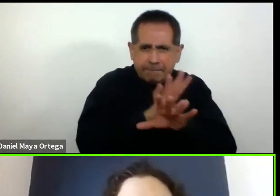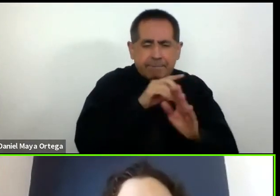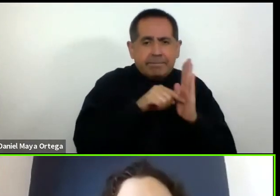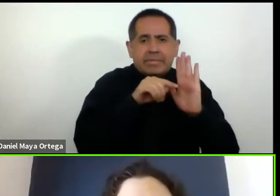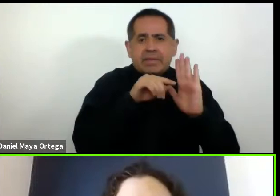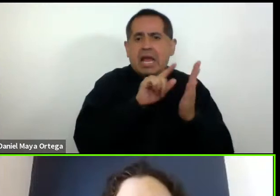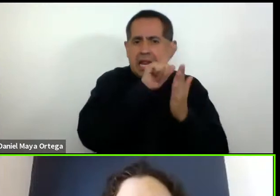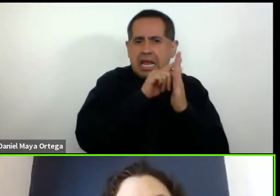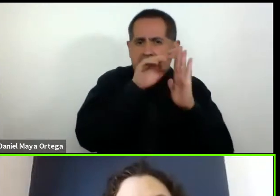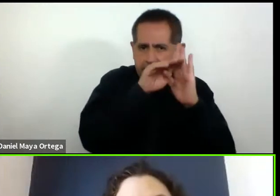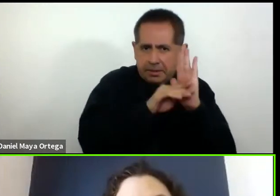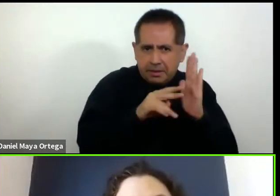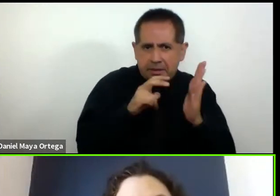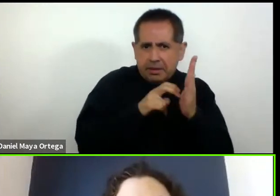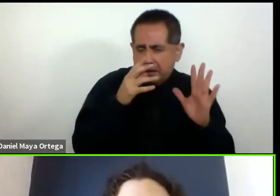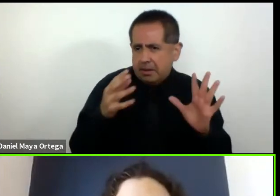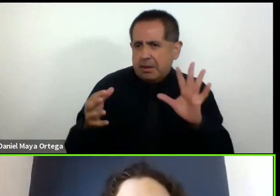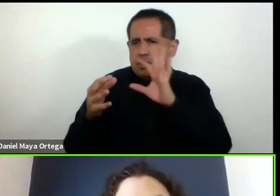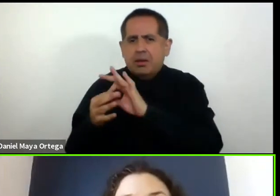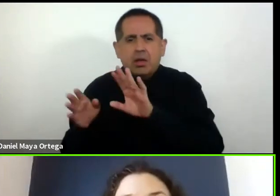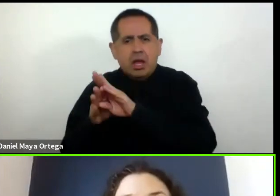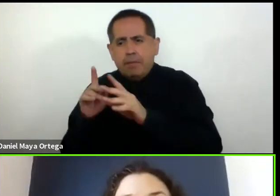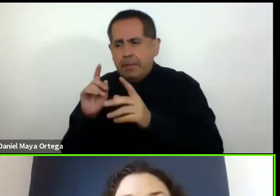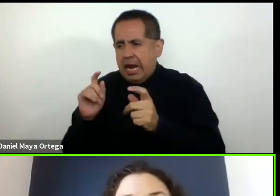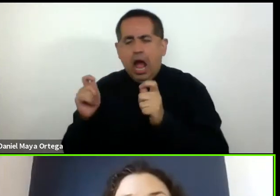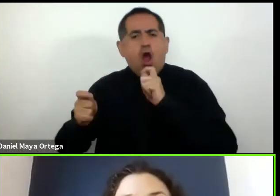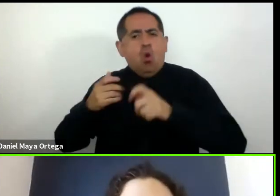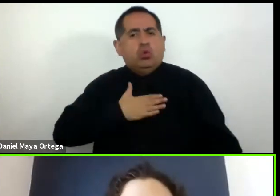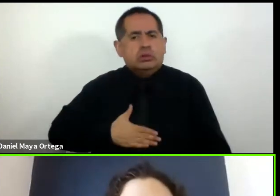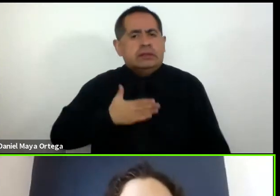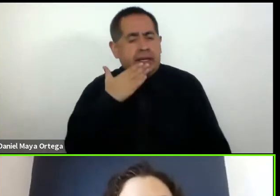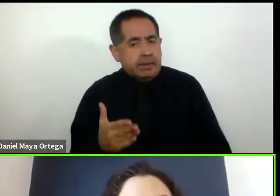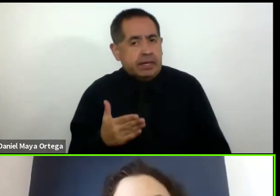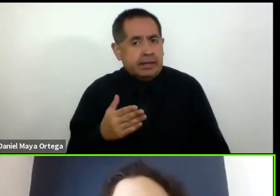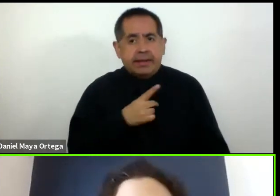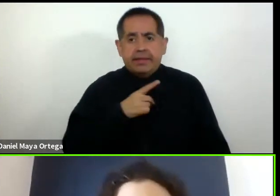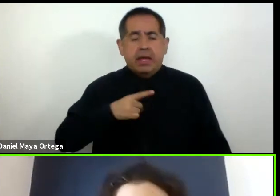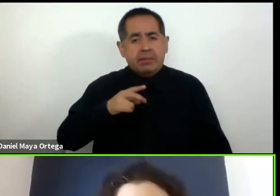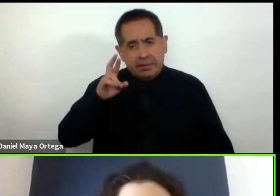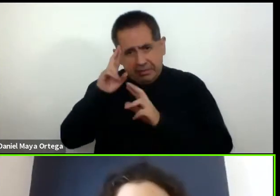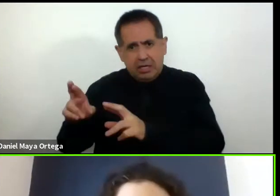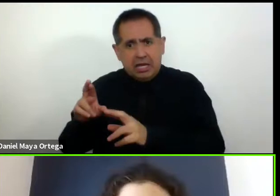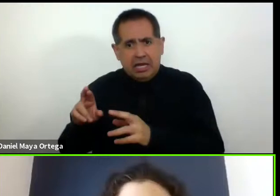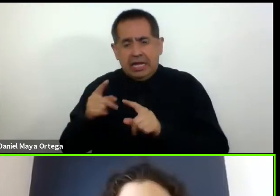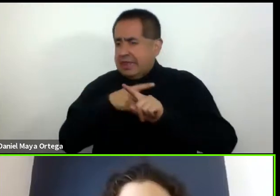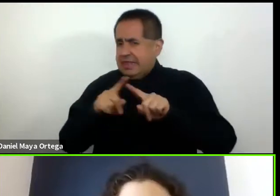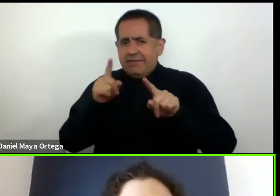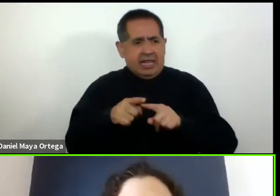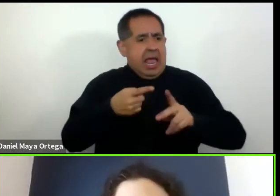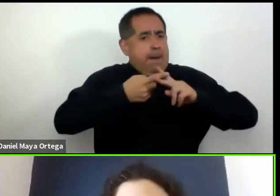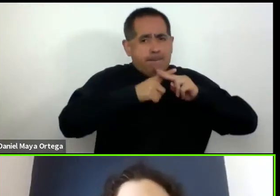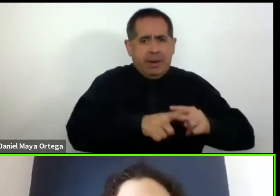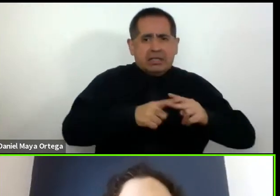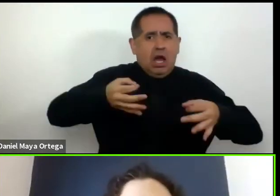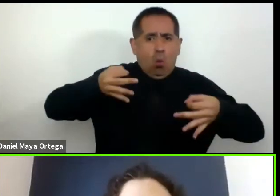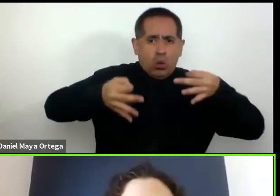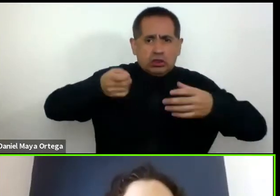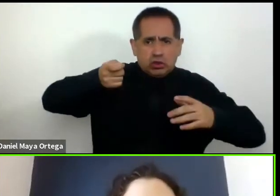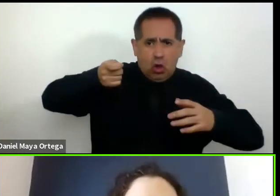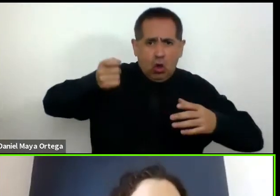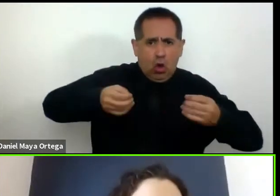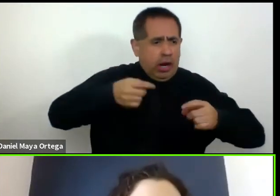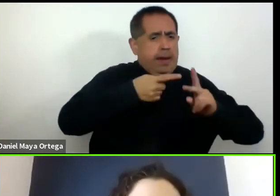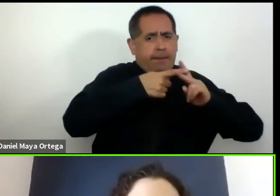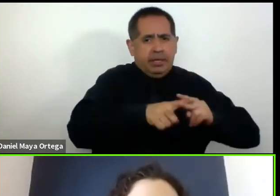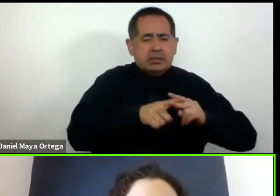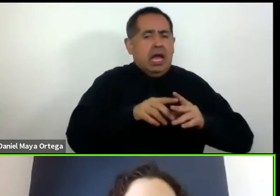de acceso a la justicia. En lugar hay que rescatar que se hacen en todas las etapas del procedimiento, es decir, desde que está,